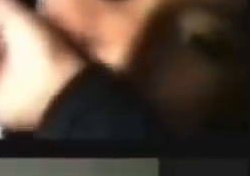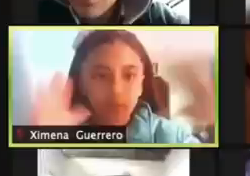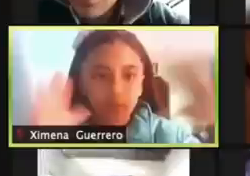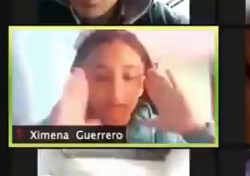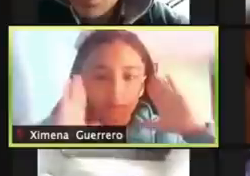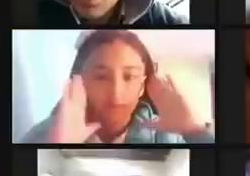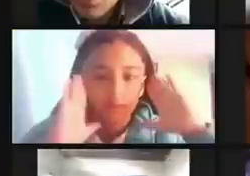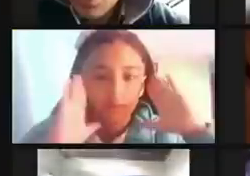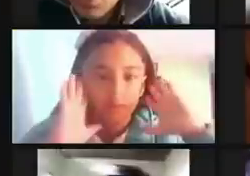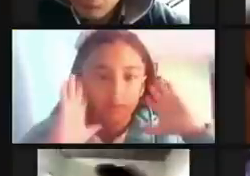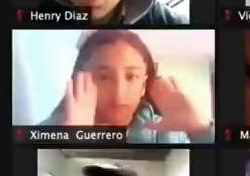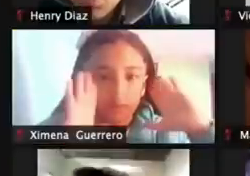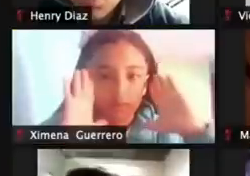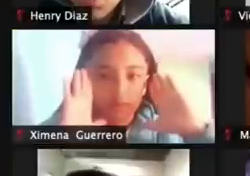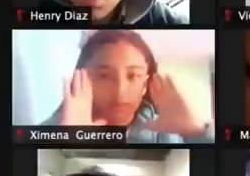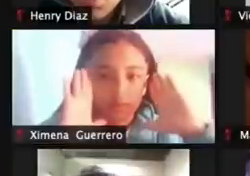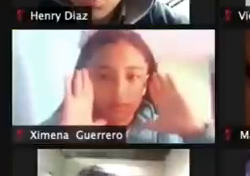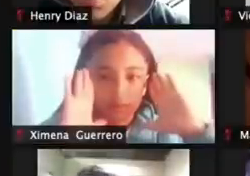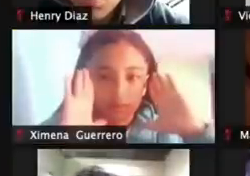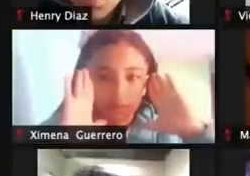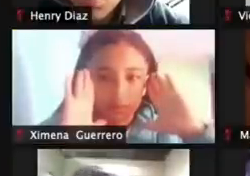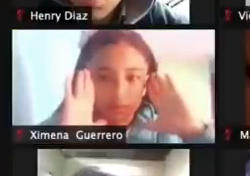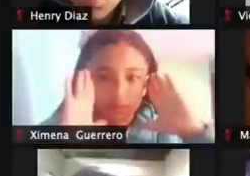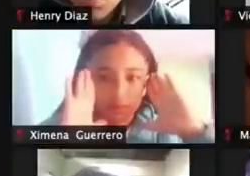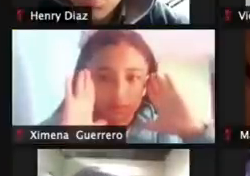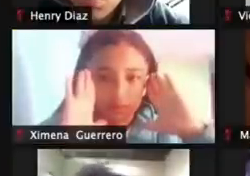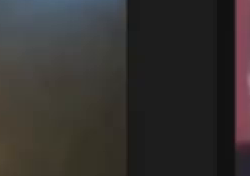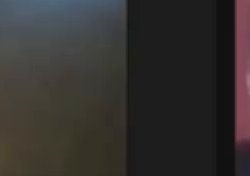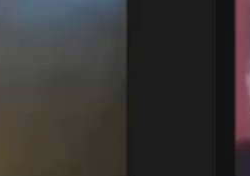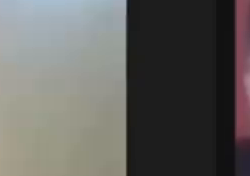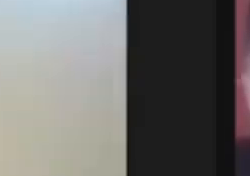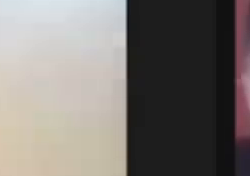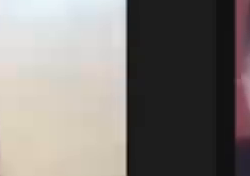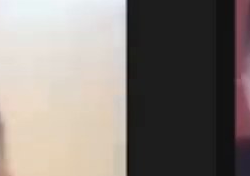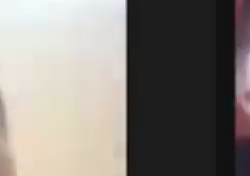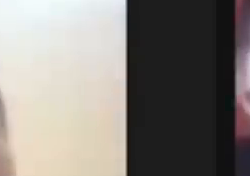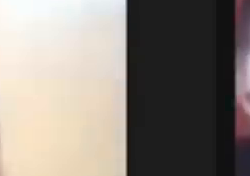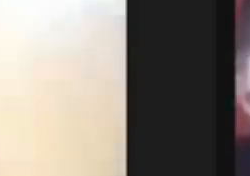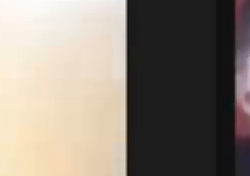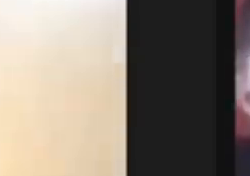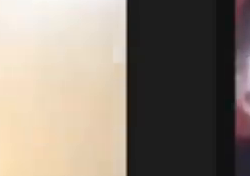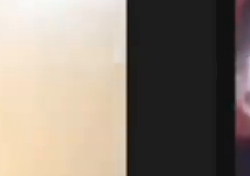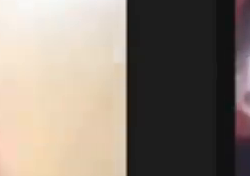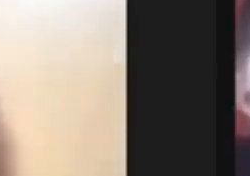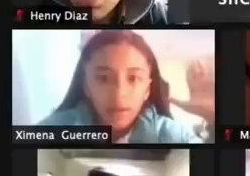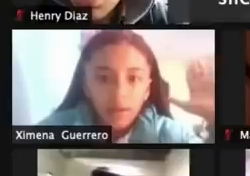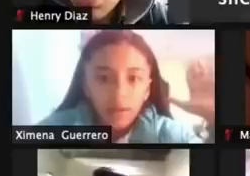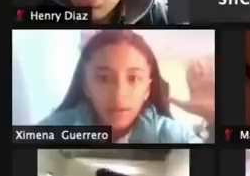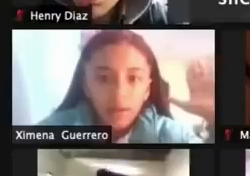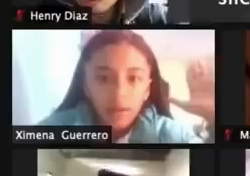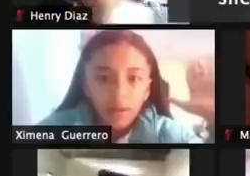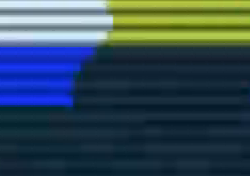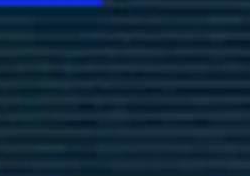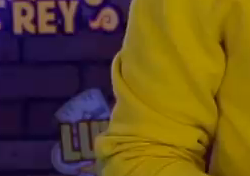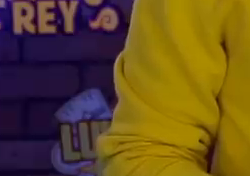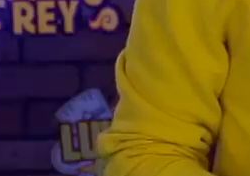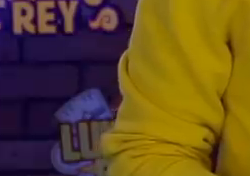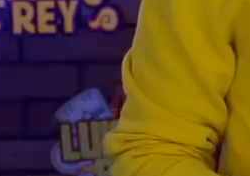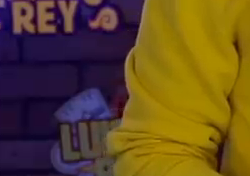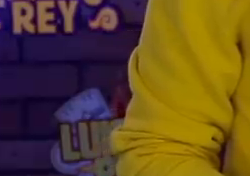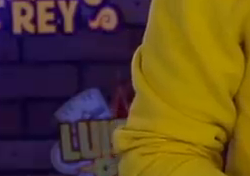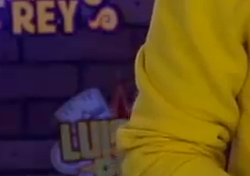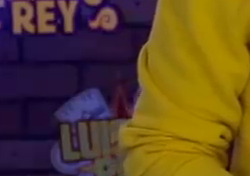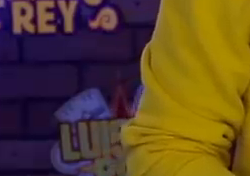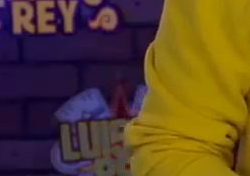chiquito Au, qué rico Le rompieron el poquito Le rompieron el poquito Le rompieron el